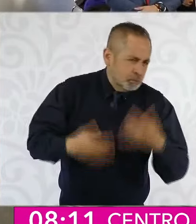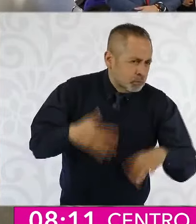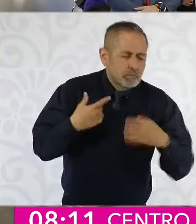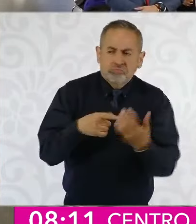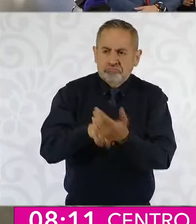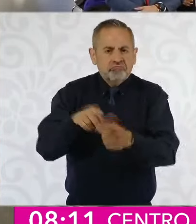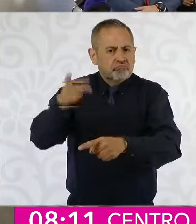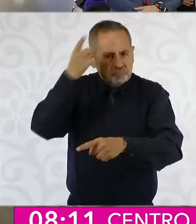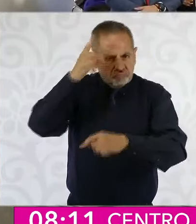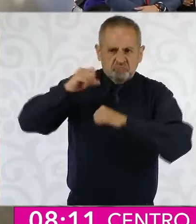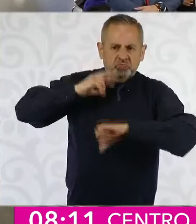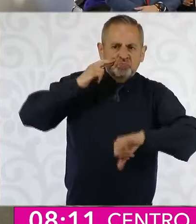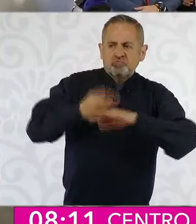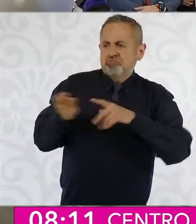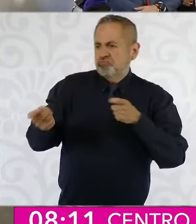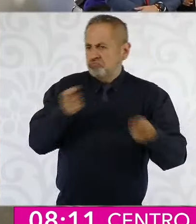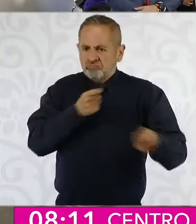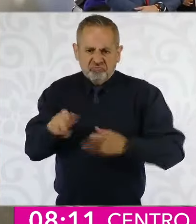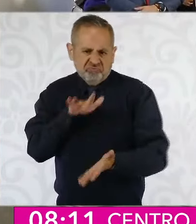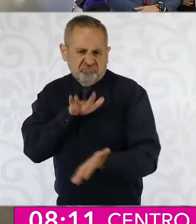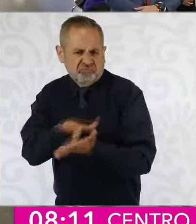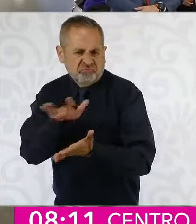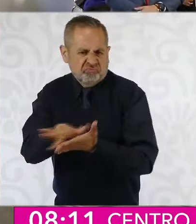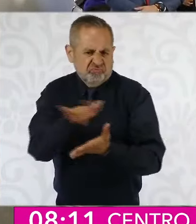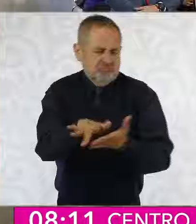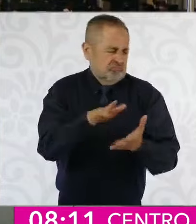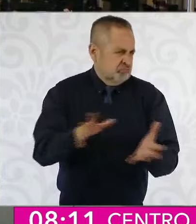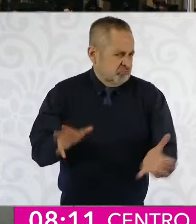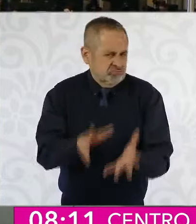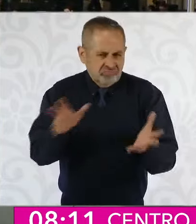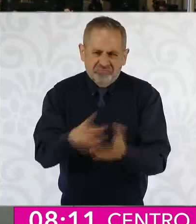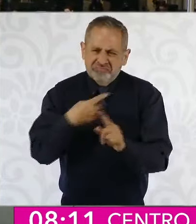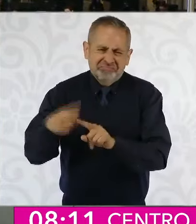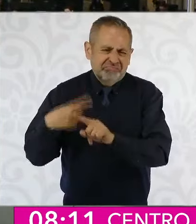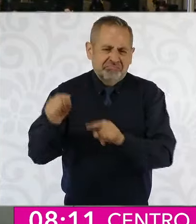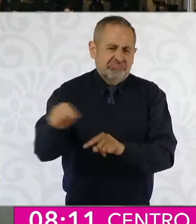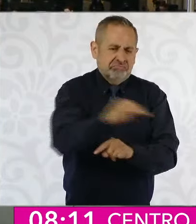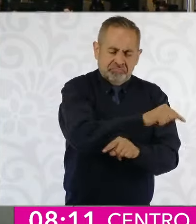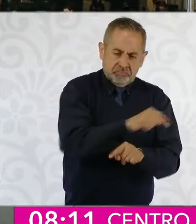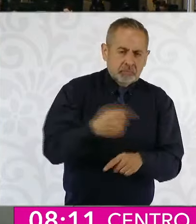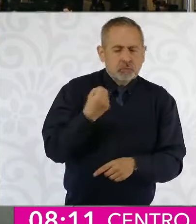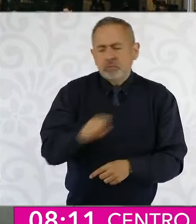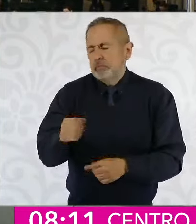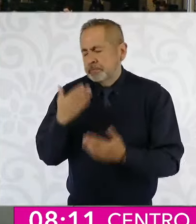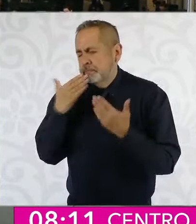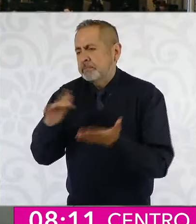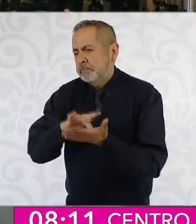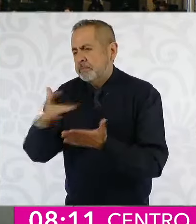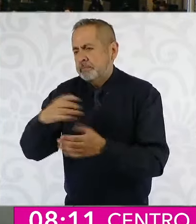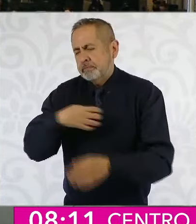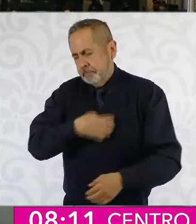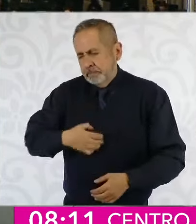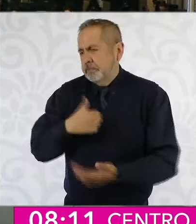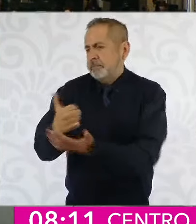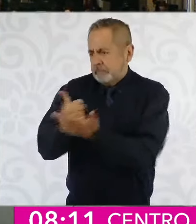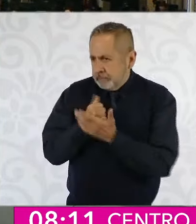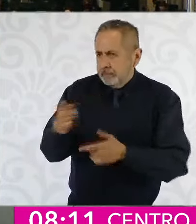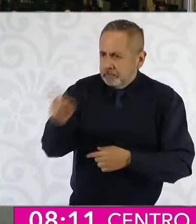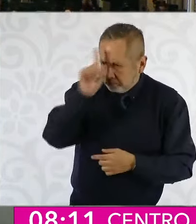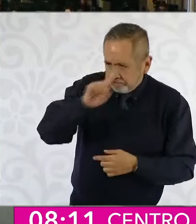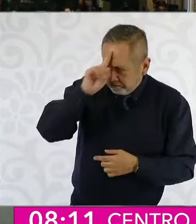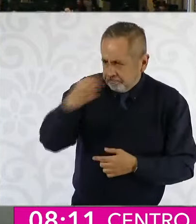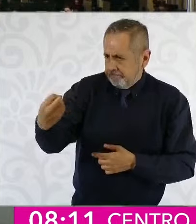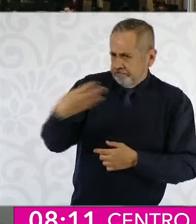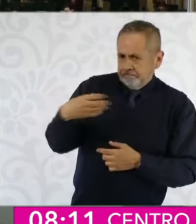serie de reconocimientos a la gran trayectoria, y en ese sentido estamos muy contentos de lo que nos pueda aportar.